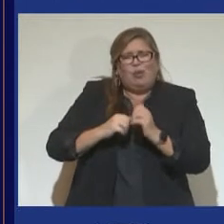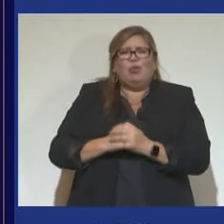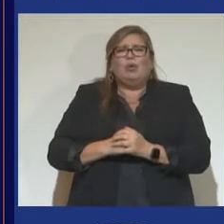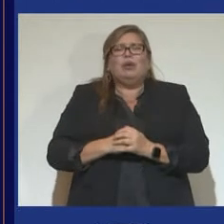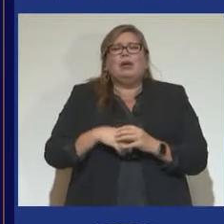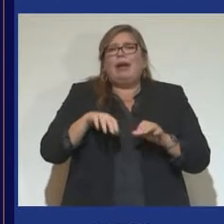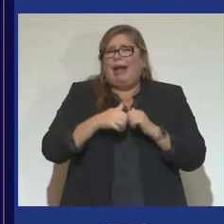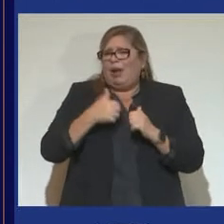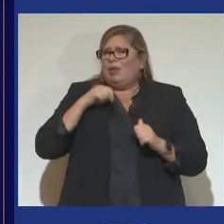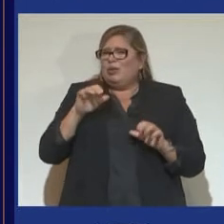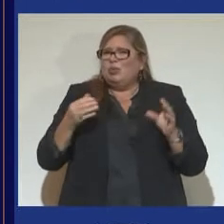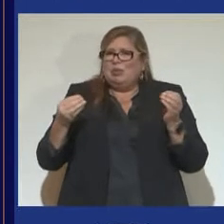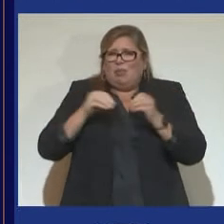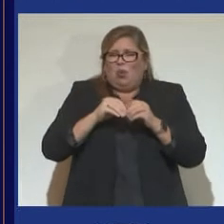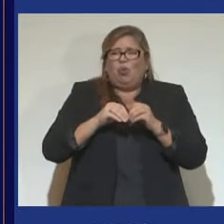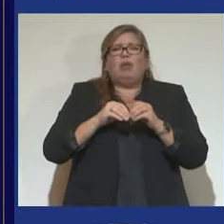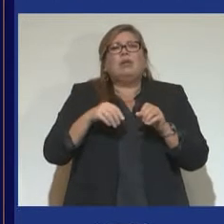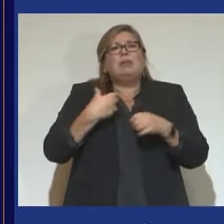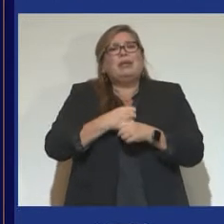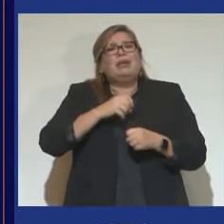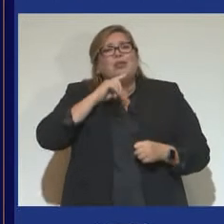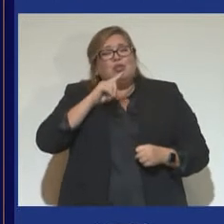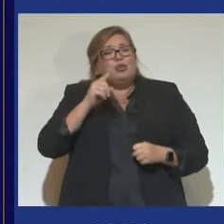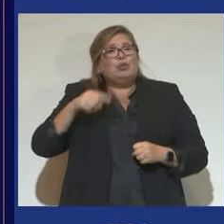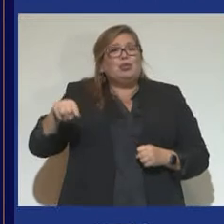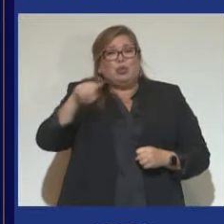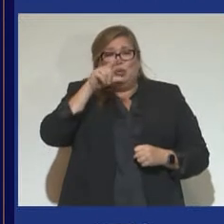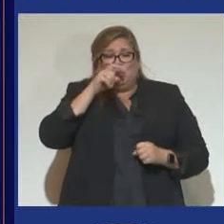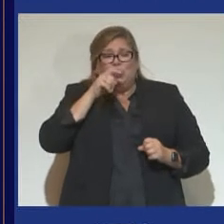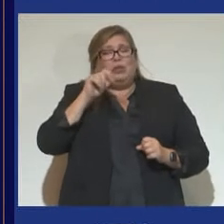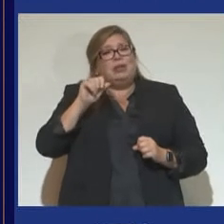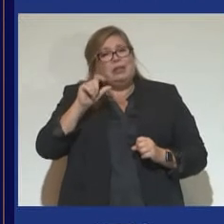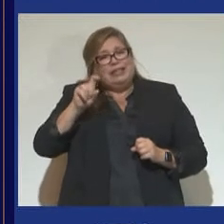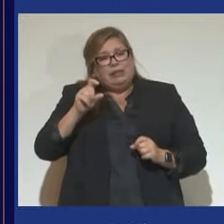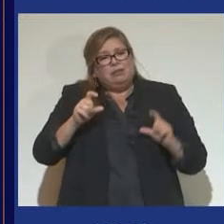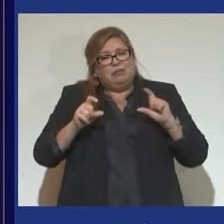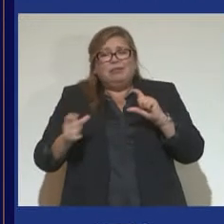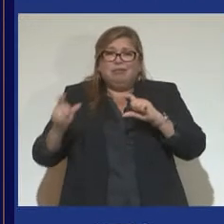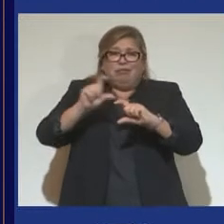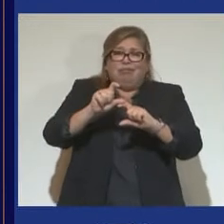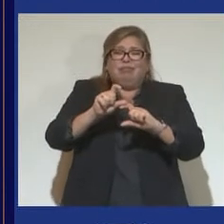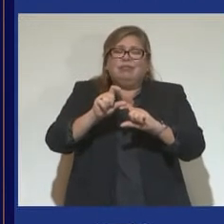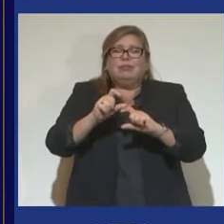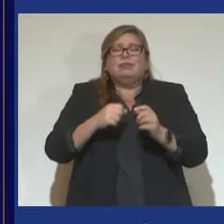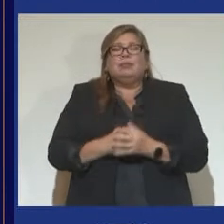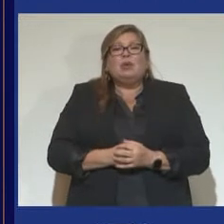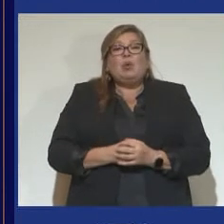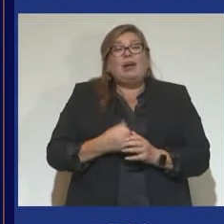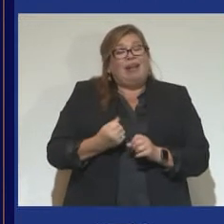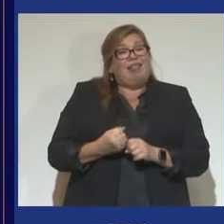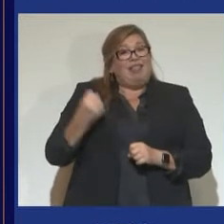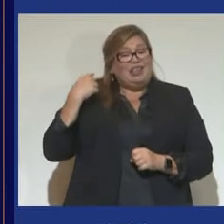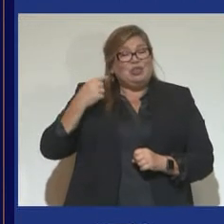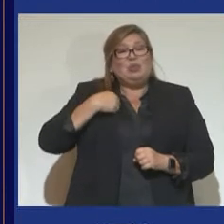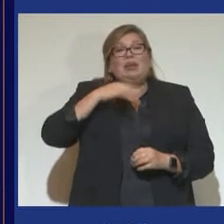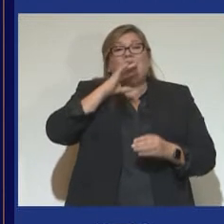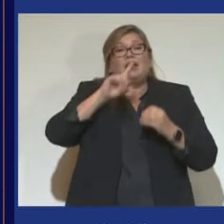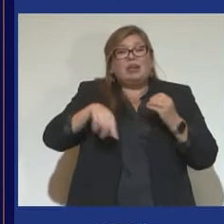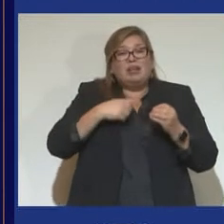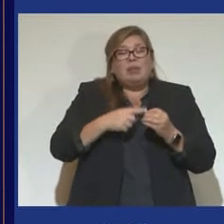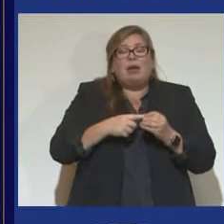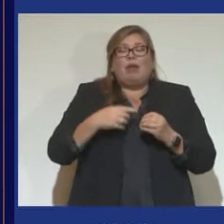para los que no pueden cumplir con sus objetivos y otros subsidios lo que proponemos este año es lo siguiente el año pasado hablamos de